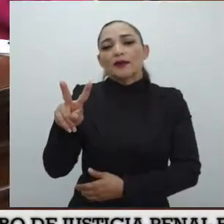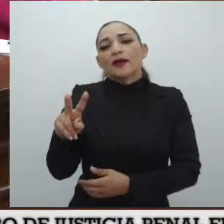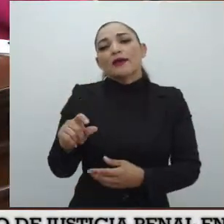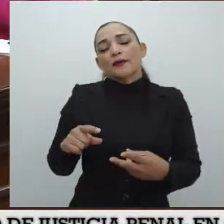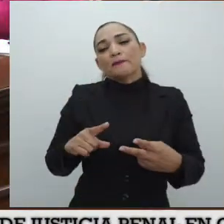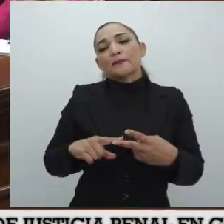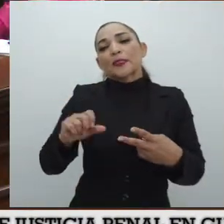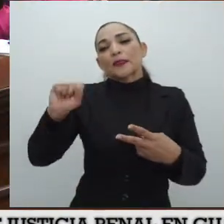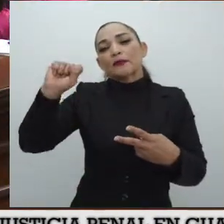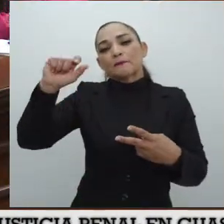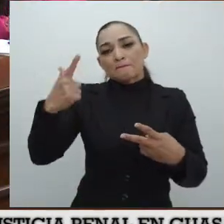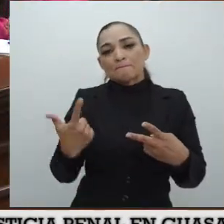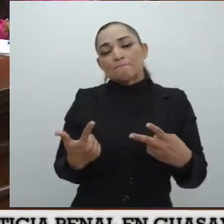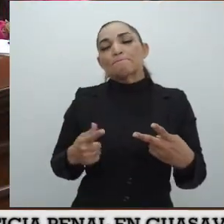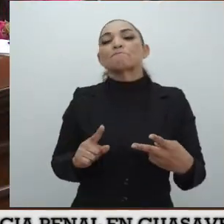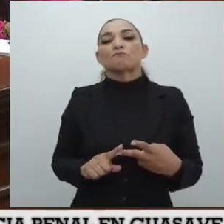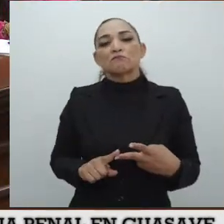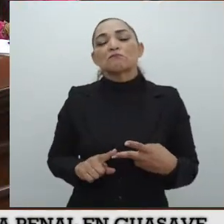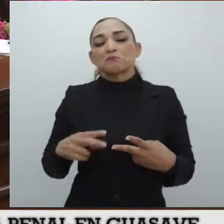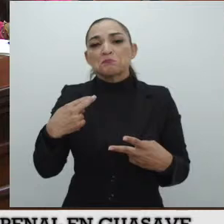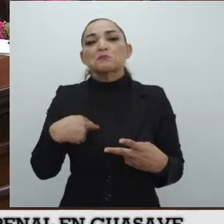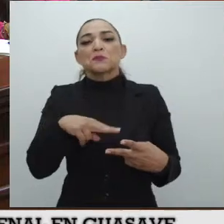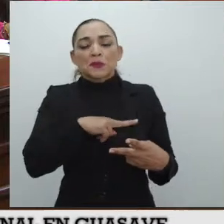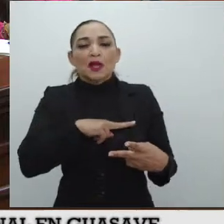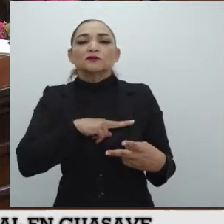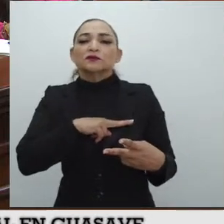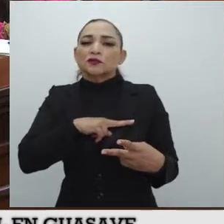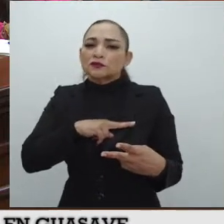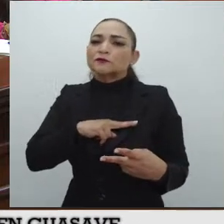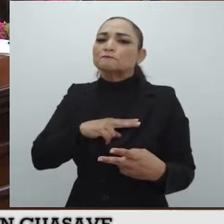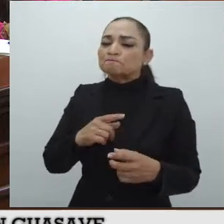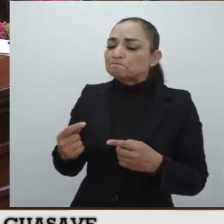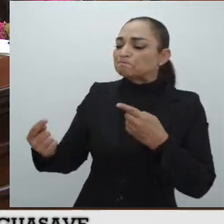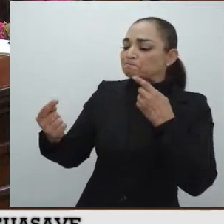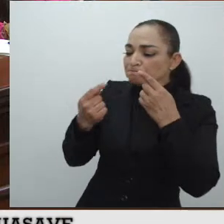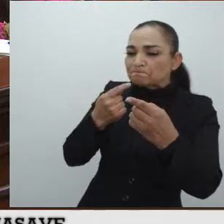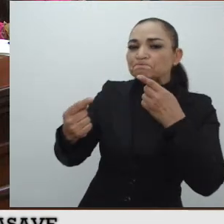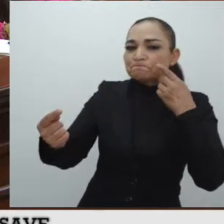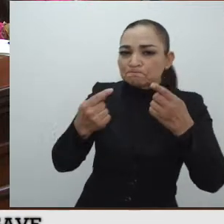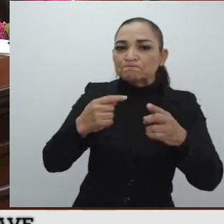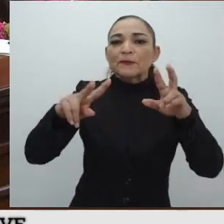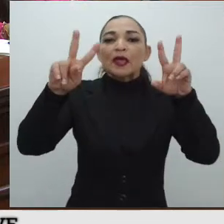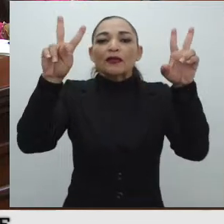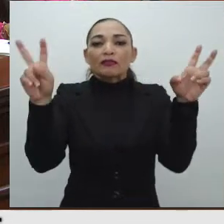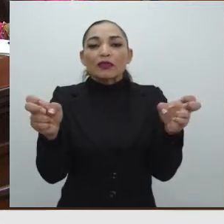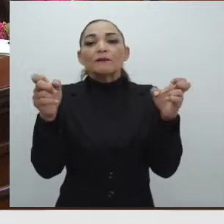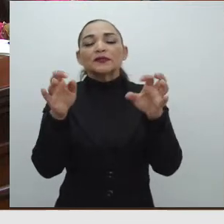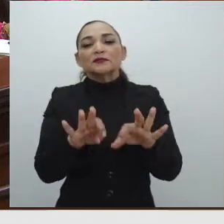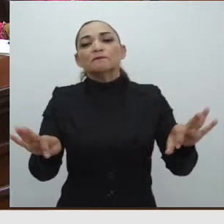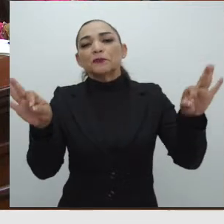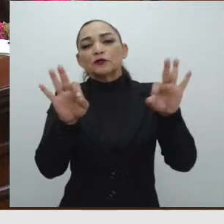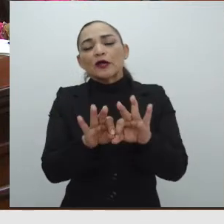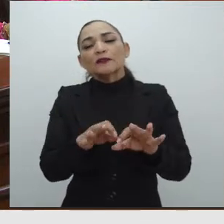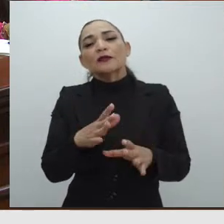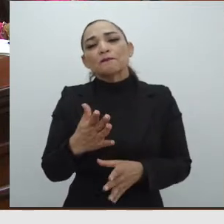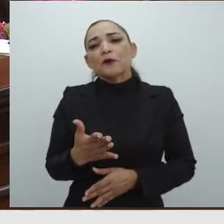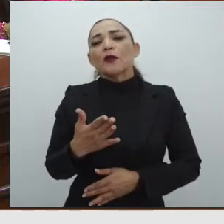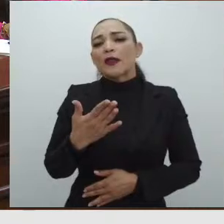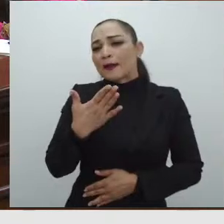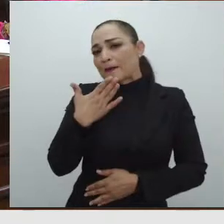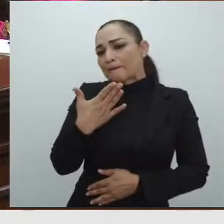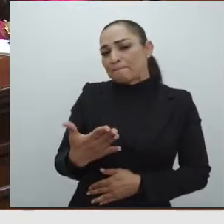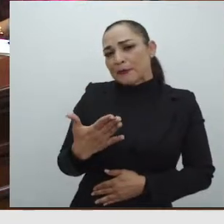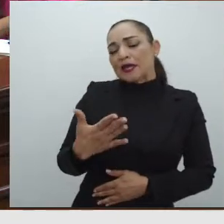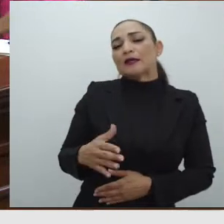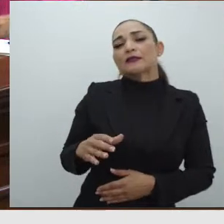sido capaces de generar consensos en temas muy importantes por el bien de Sinaloa en lo que va de esta